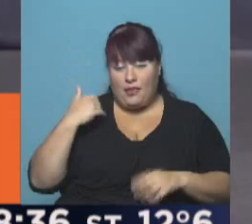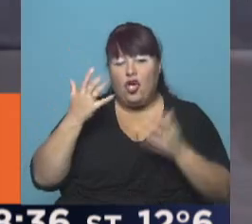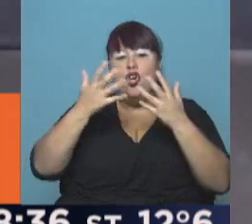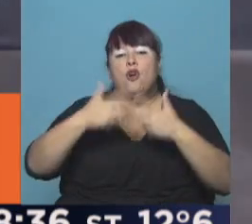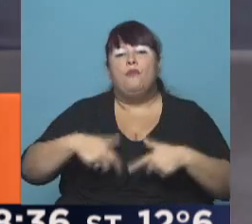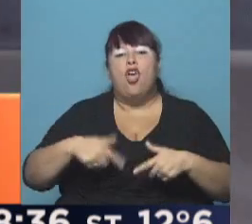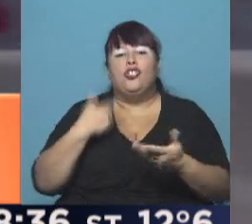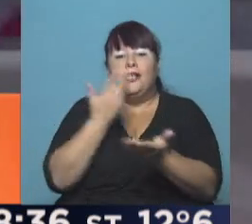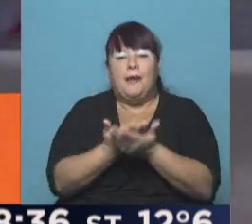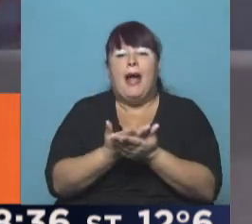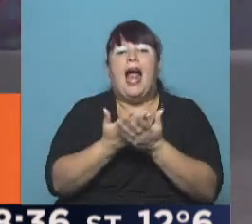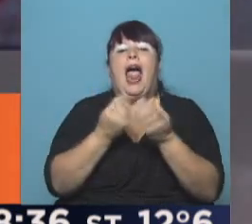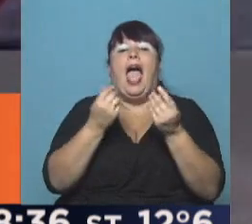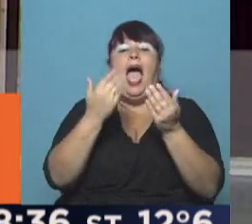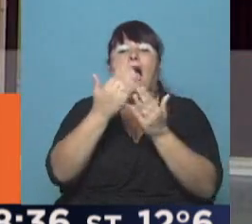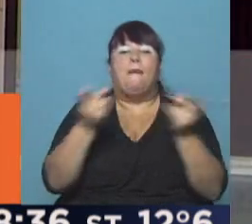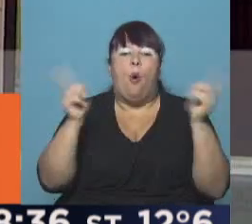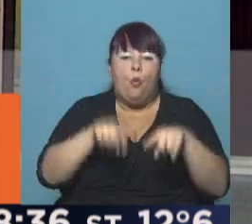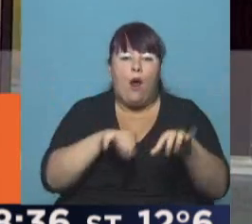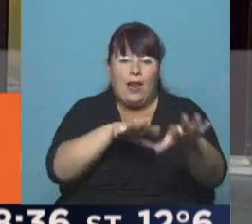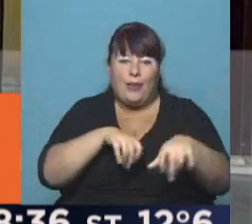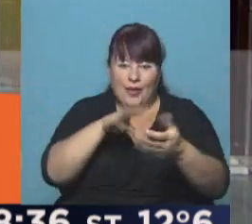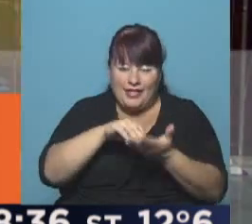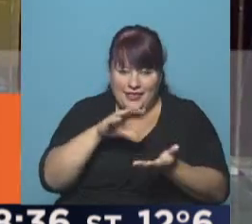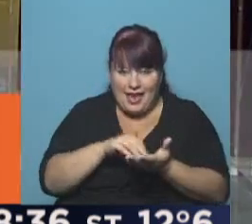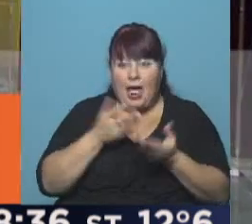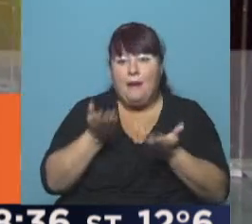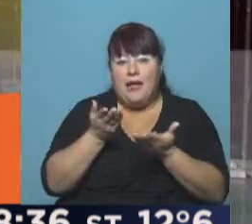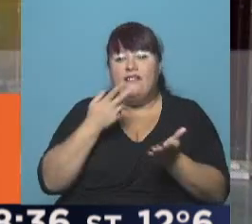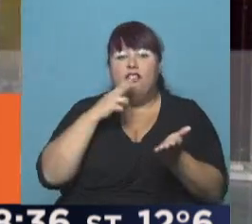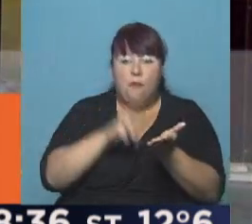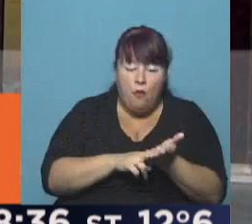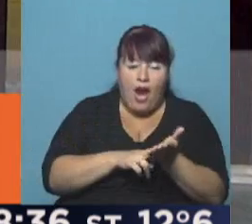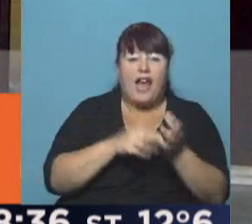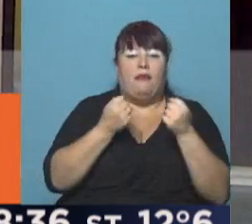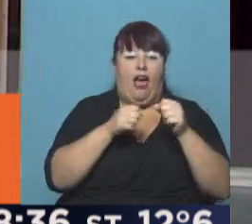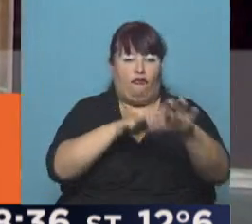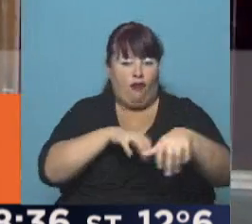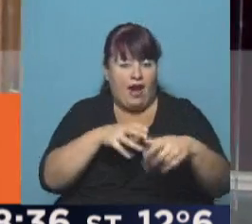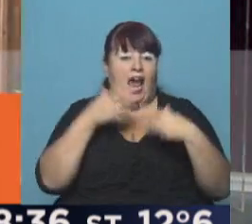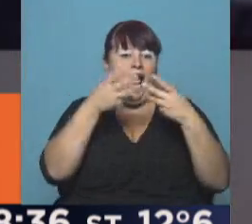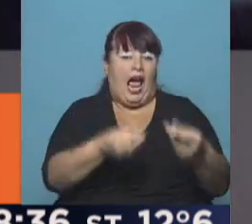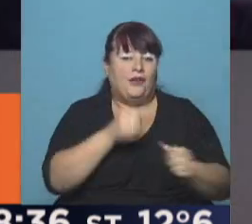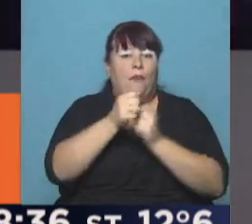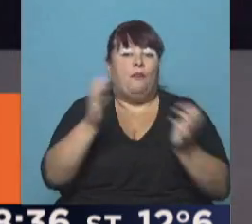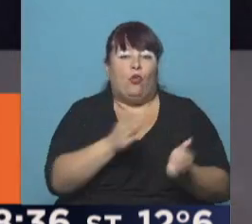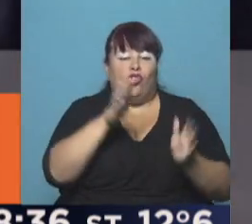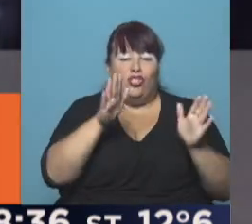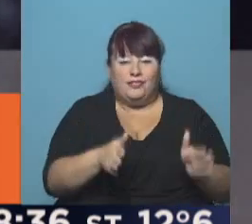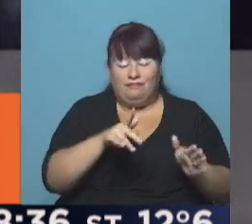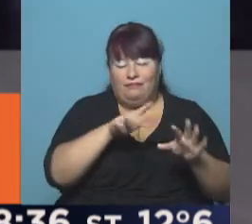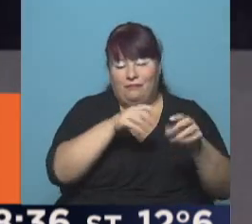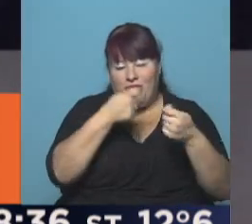un proyecto para un programa de recuperación de suelos con beneficios fiscales para la fertilización y asistencia a pequeños productores con